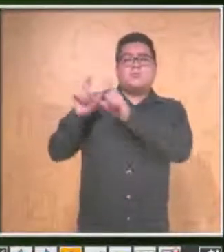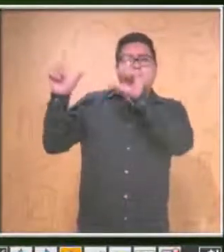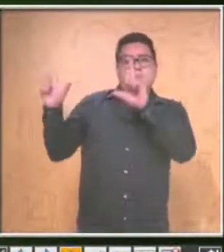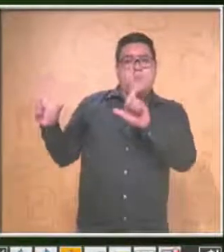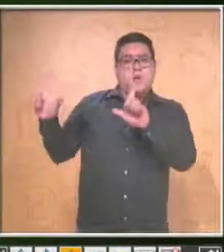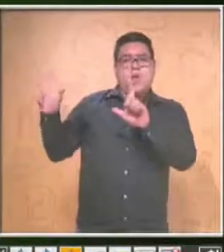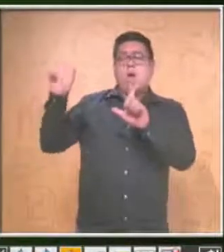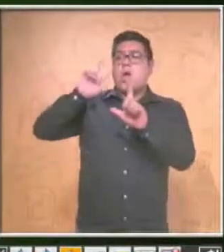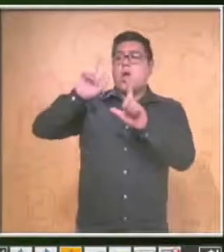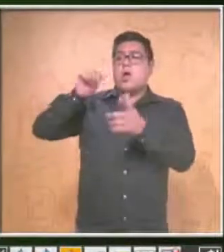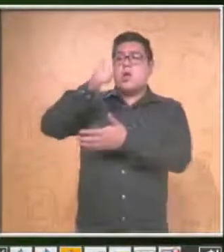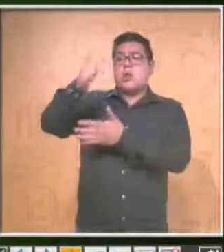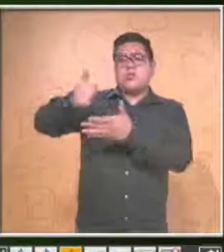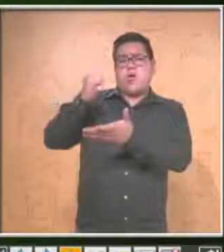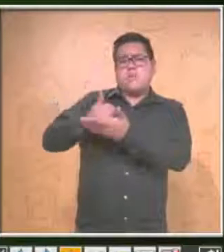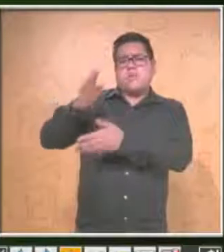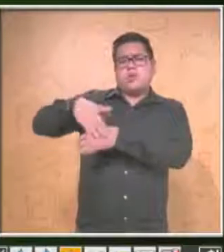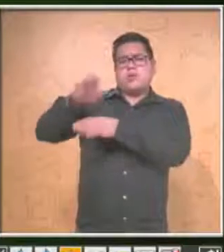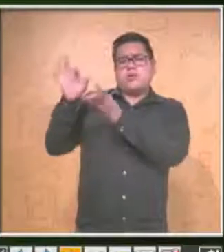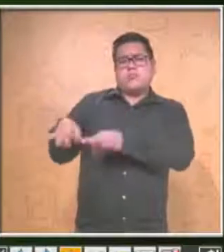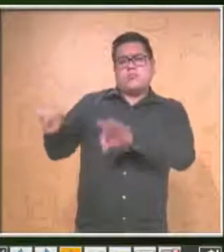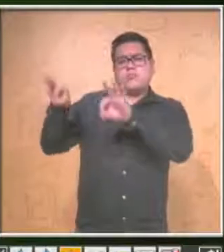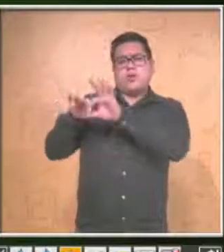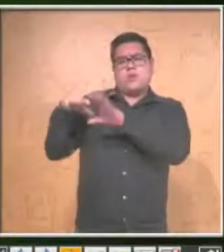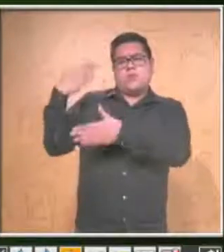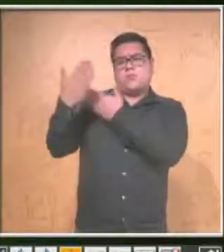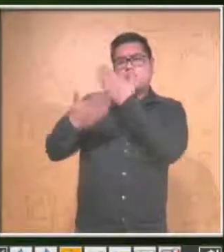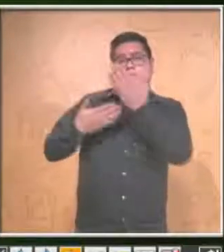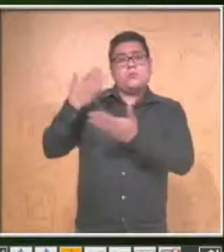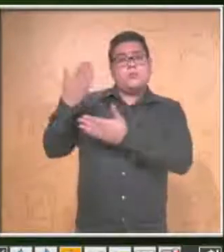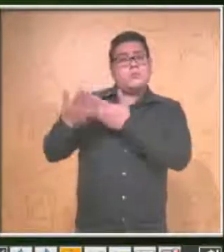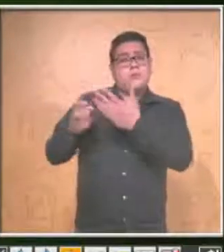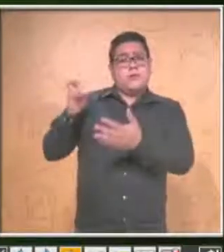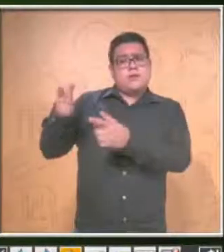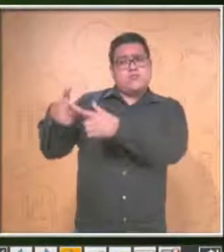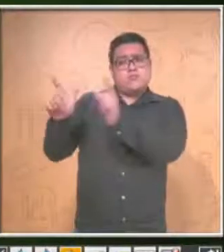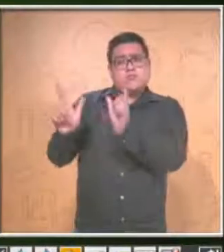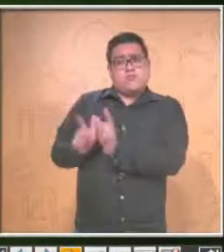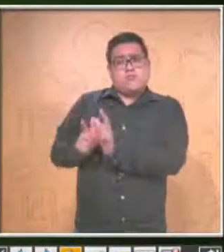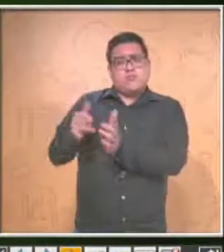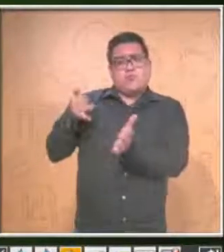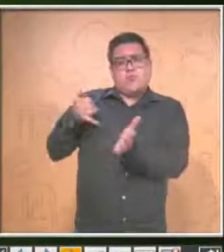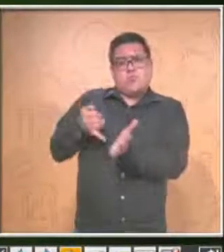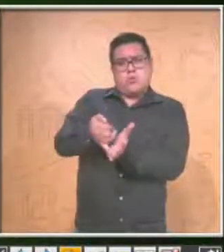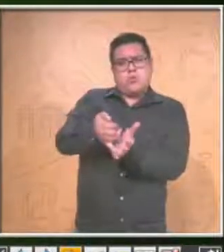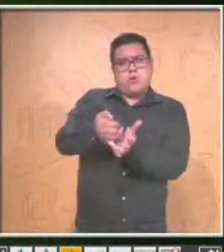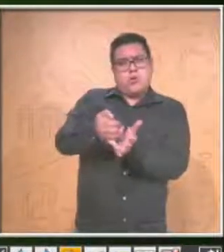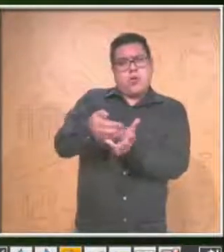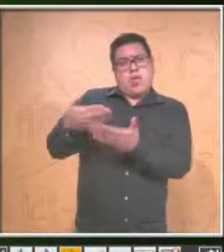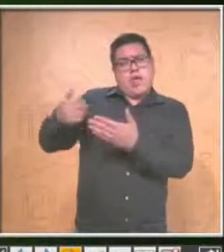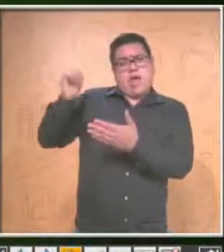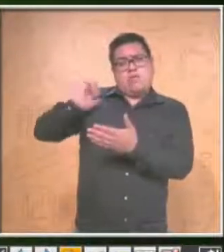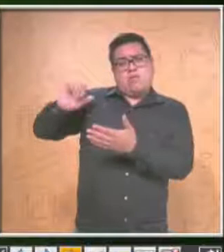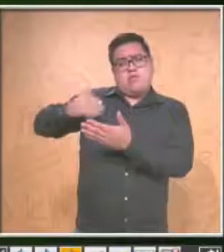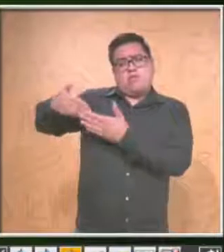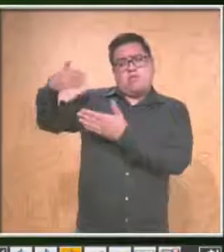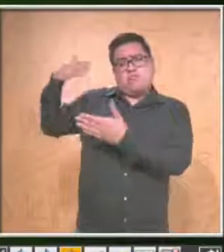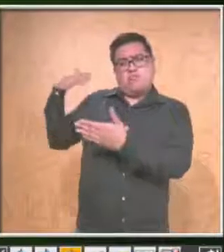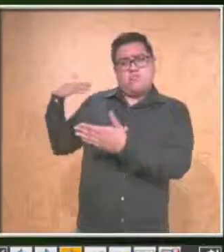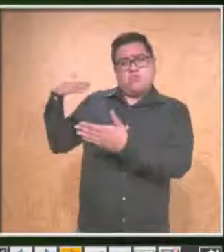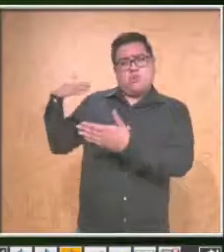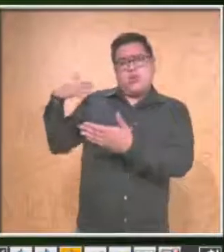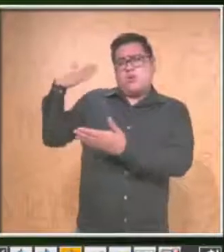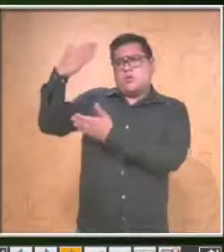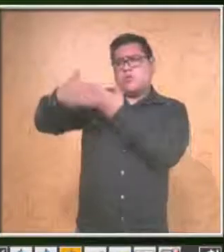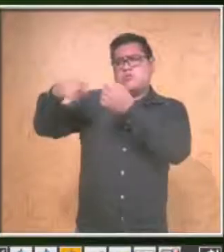estás viendo las ciudades principales. Estudiamos de estos grupos agrícolas antiguos y grupos del Mediterráneo,